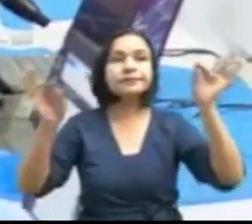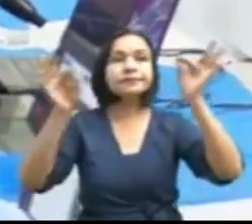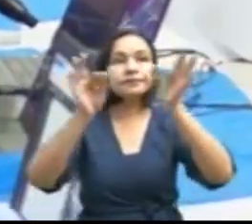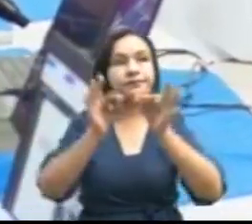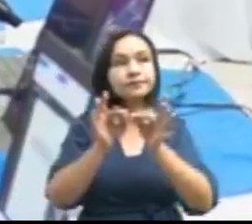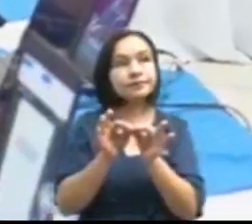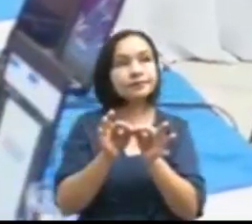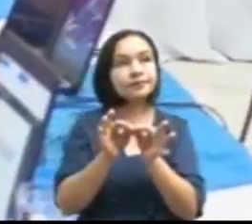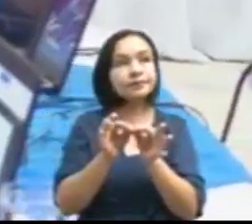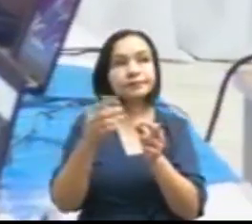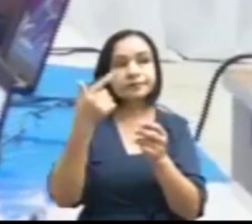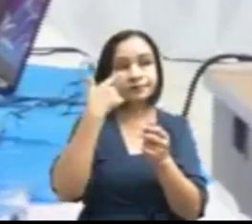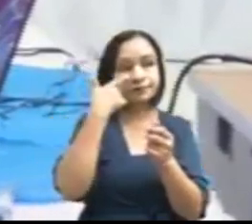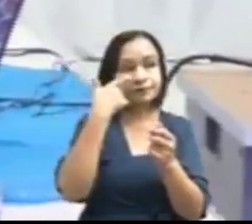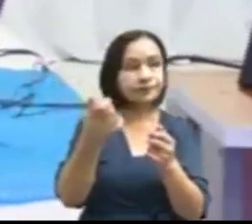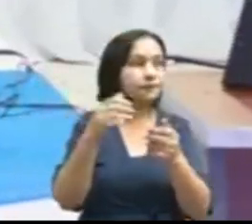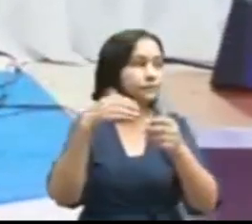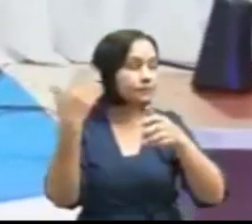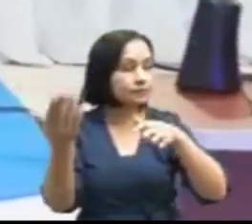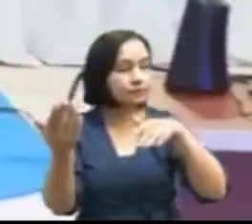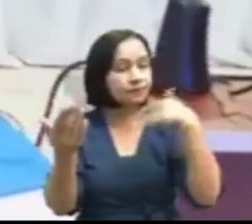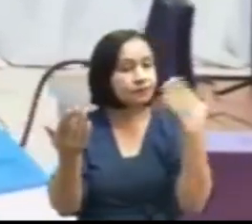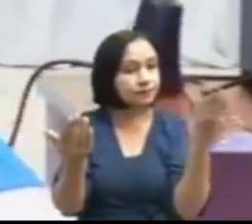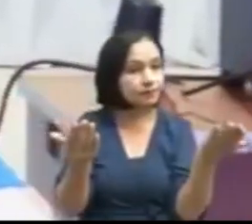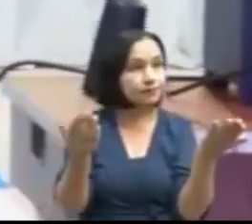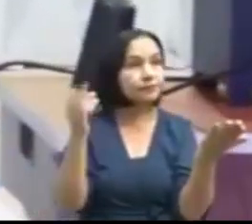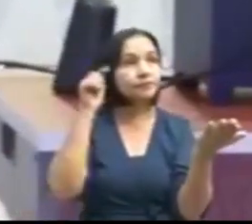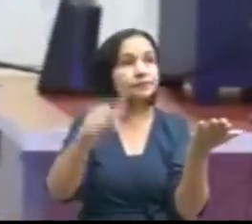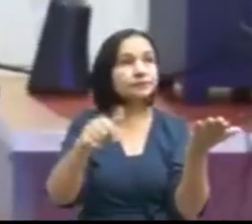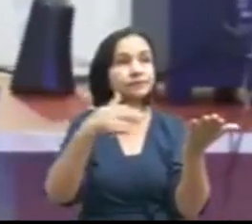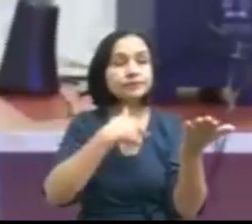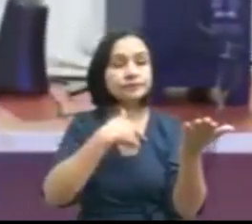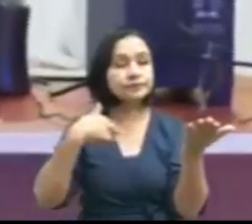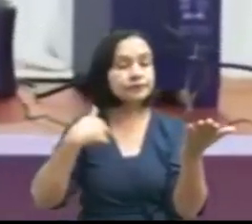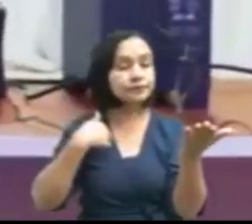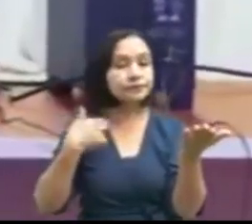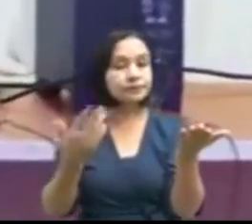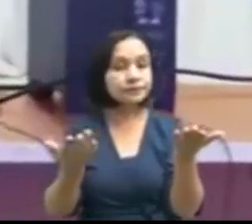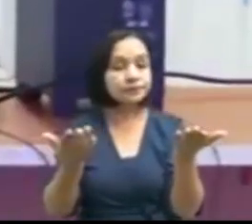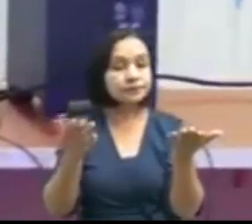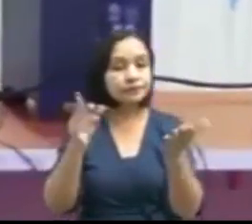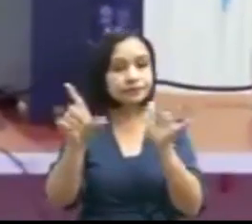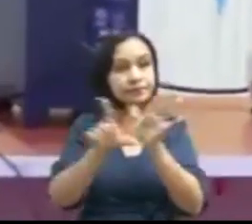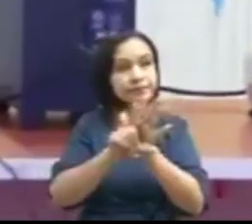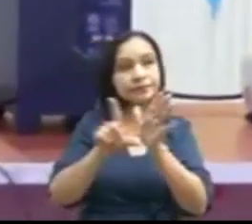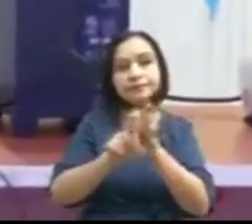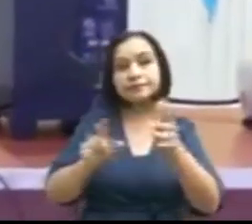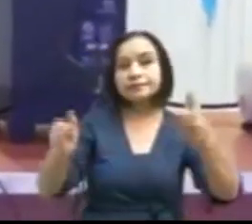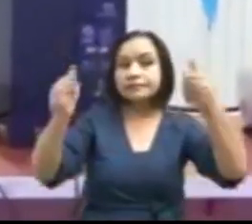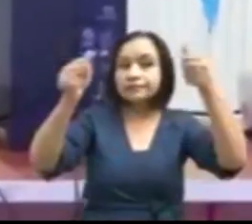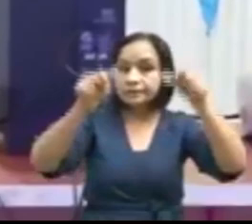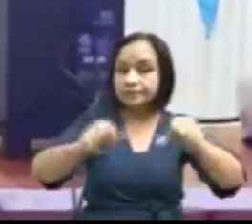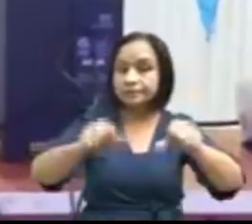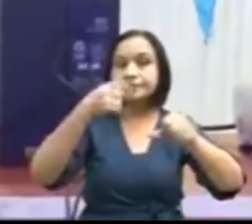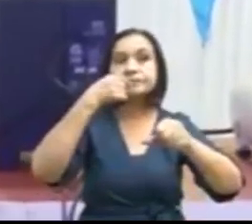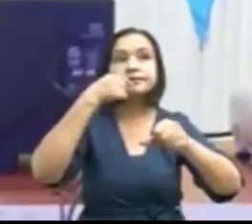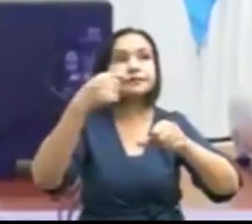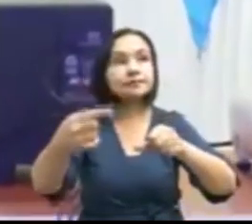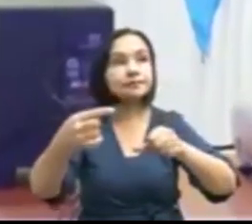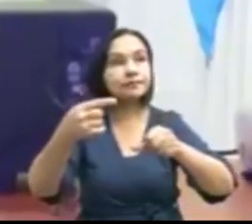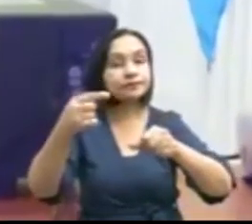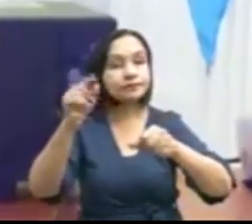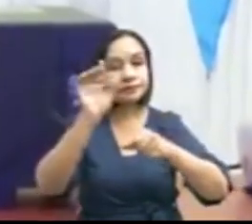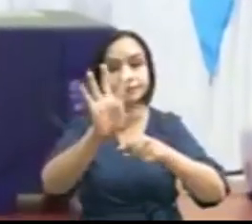que conozcamos que estos incentivos en la ley se establecen que van a estar